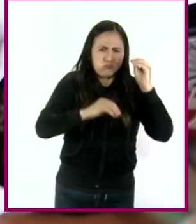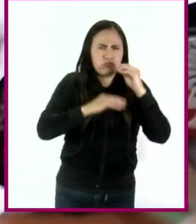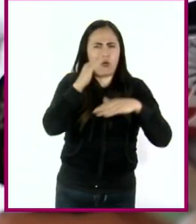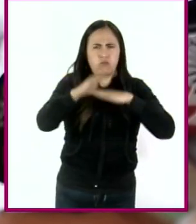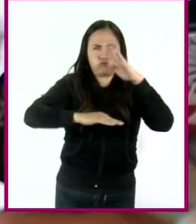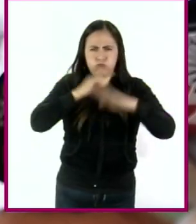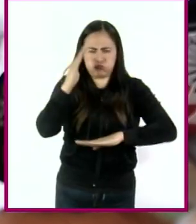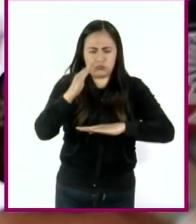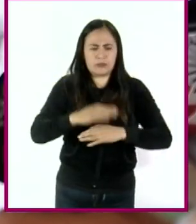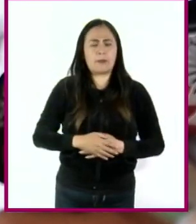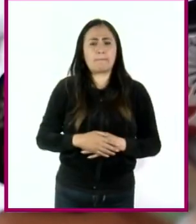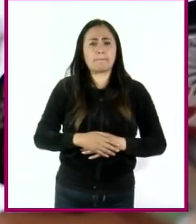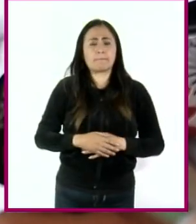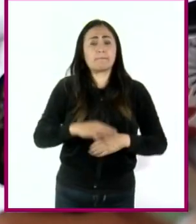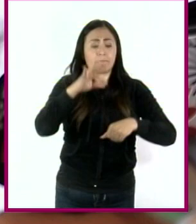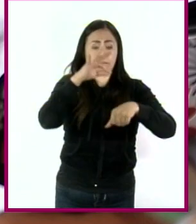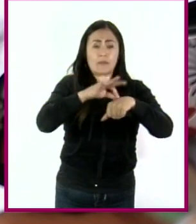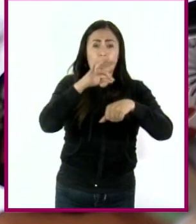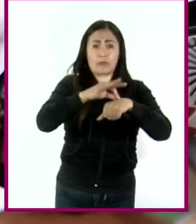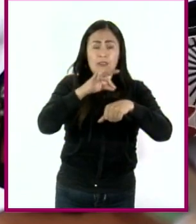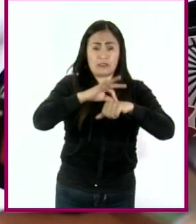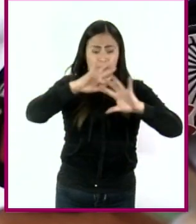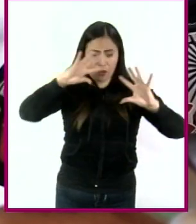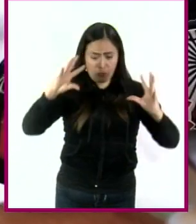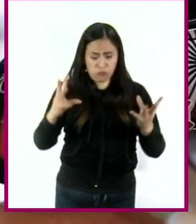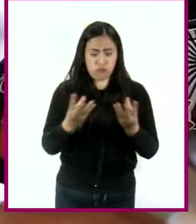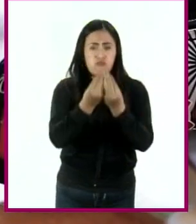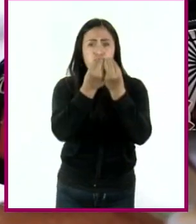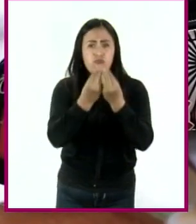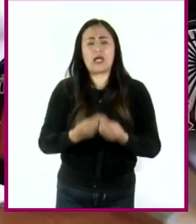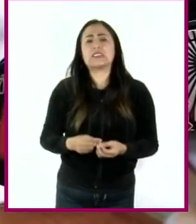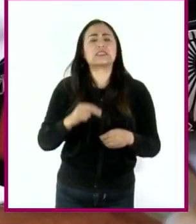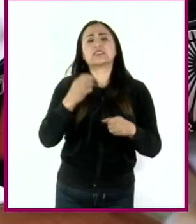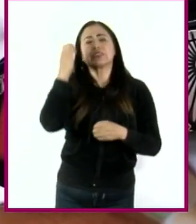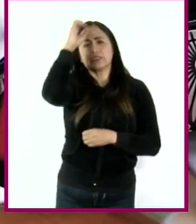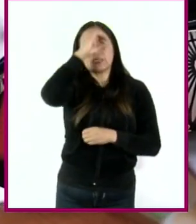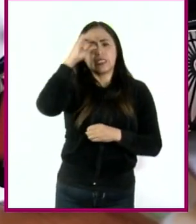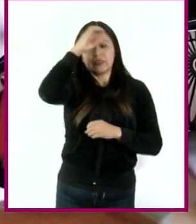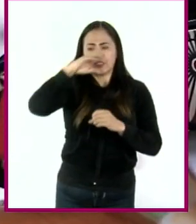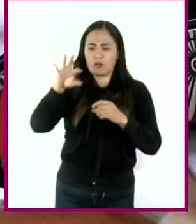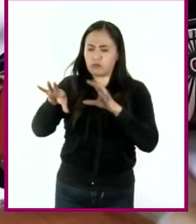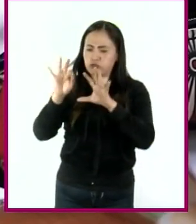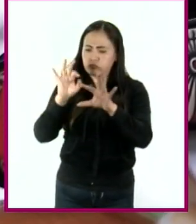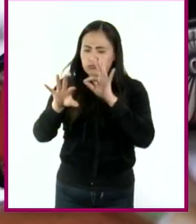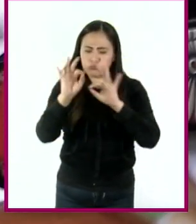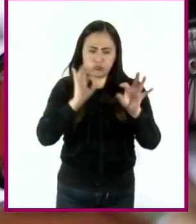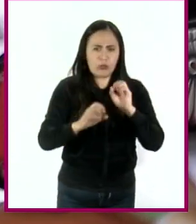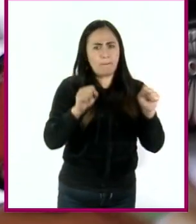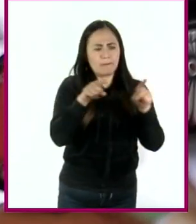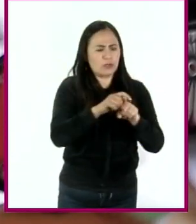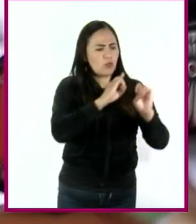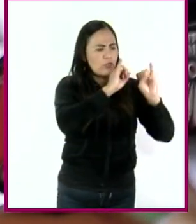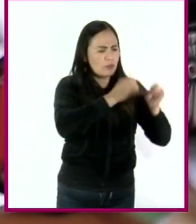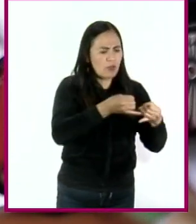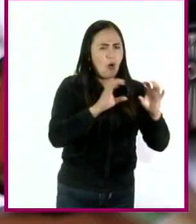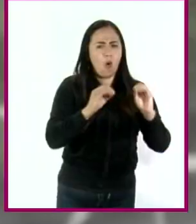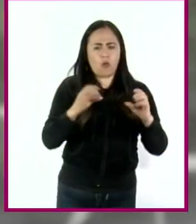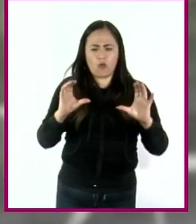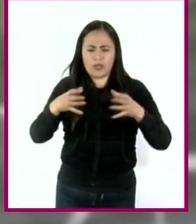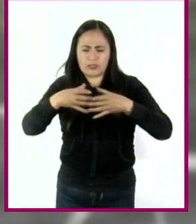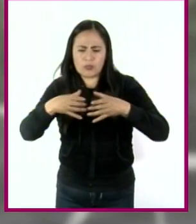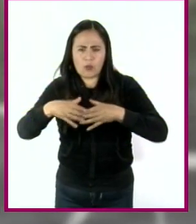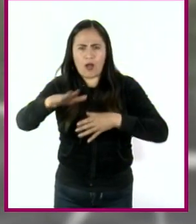es integral porque intervienen otras ciencias, busca aportar tanto en lo individual como en lo colectivo de una